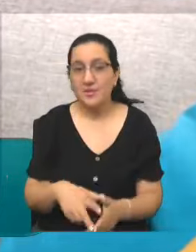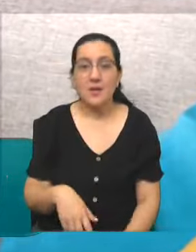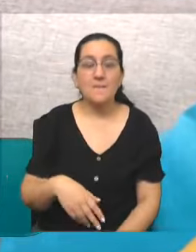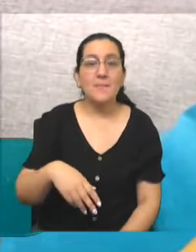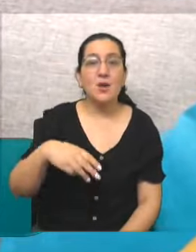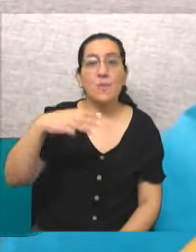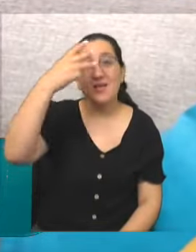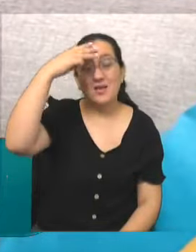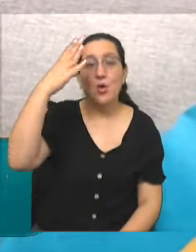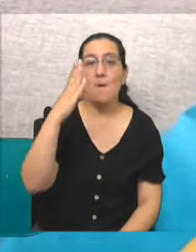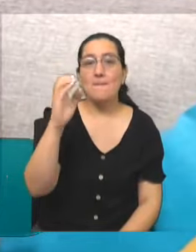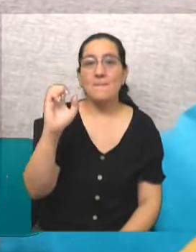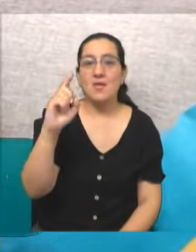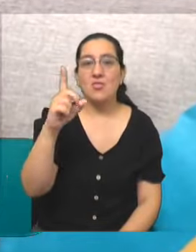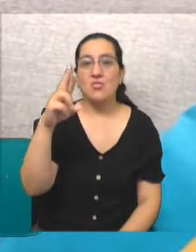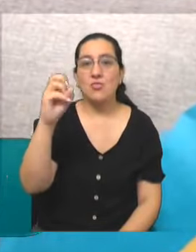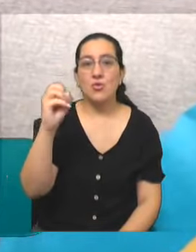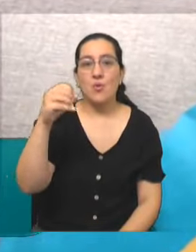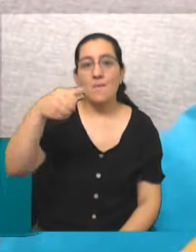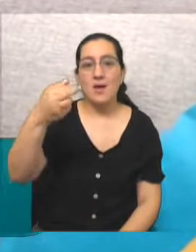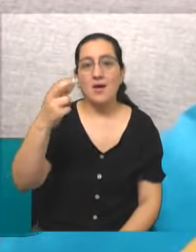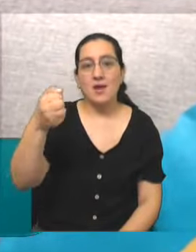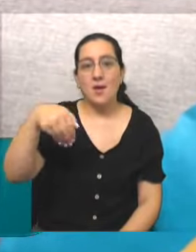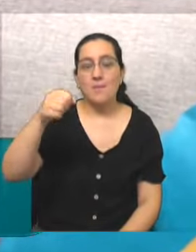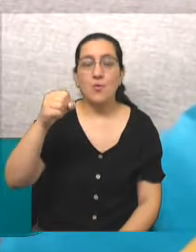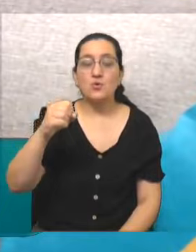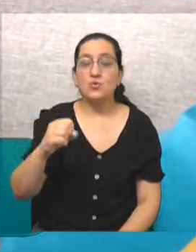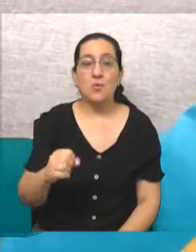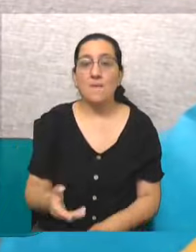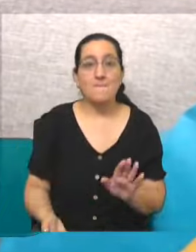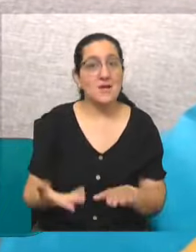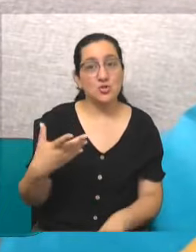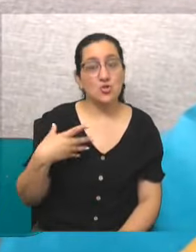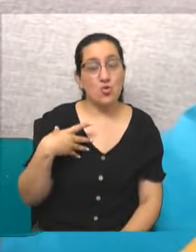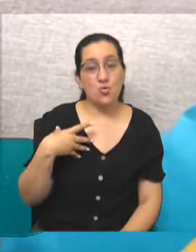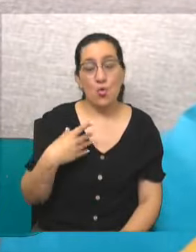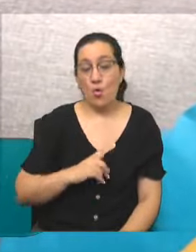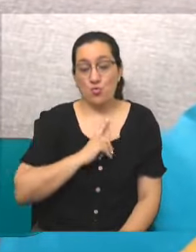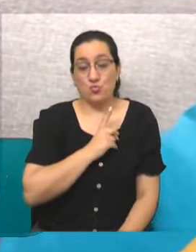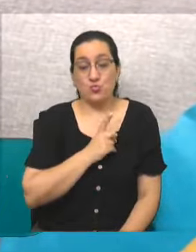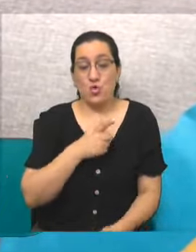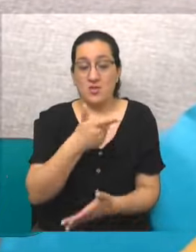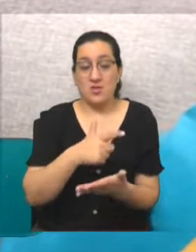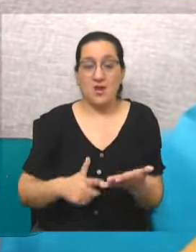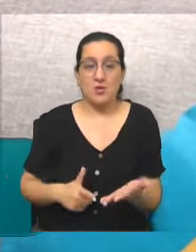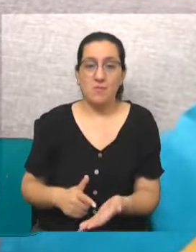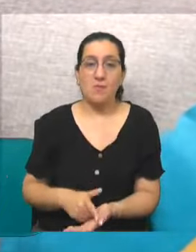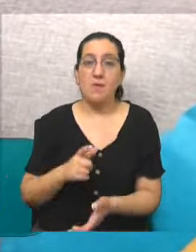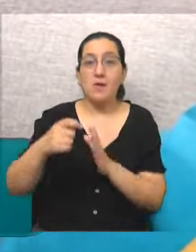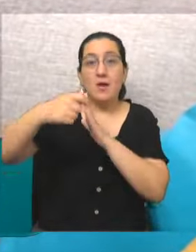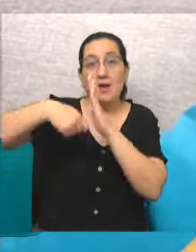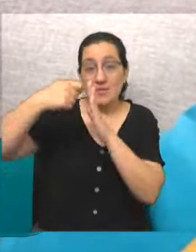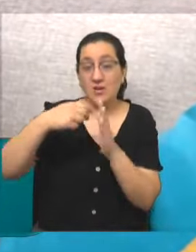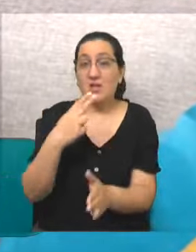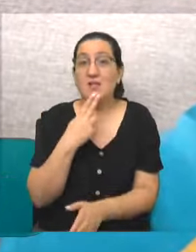Páramo es su mayor orgullo literario, ¿no? De alguna forma. Es una obra que, para ponernos en contexto, bueno, la película está en Netflix, la